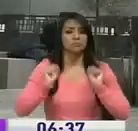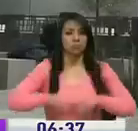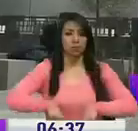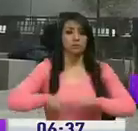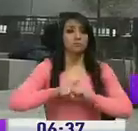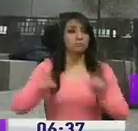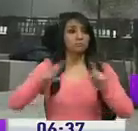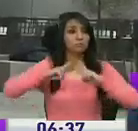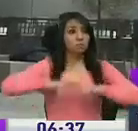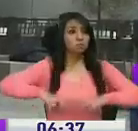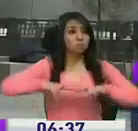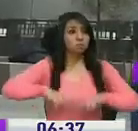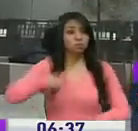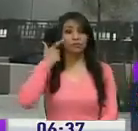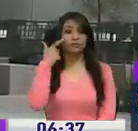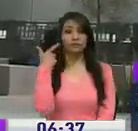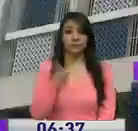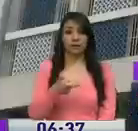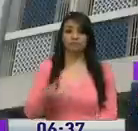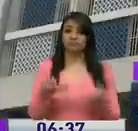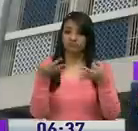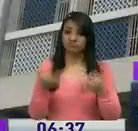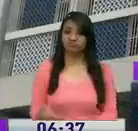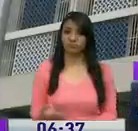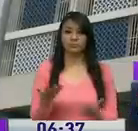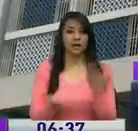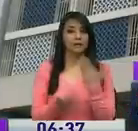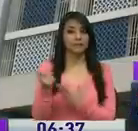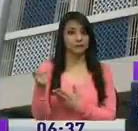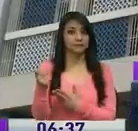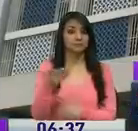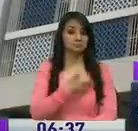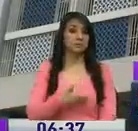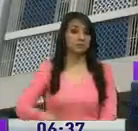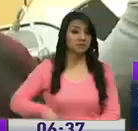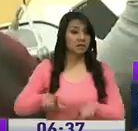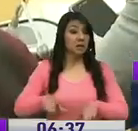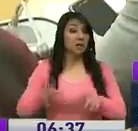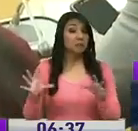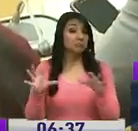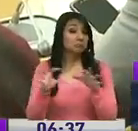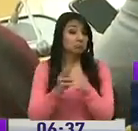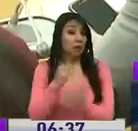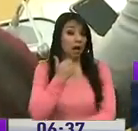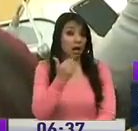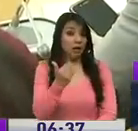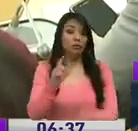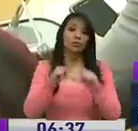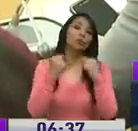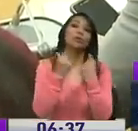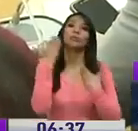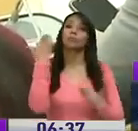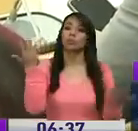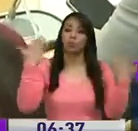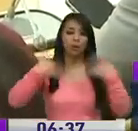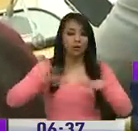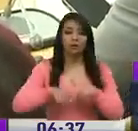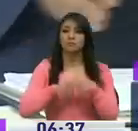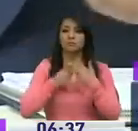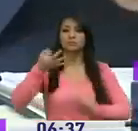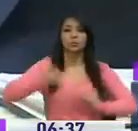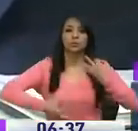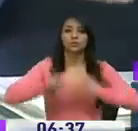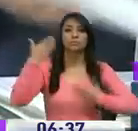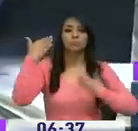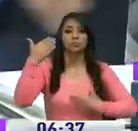investigación de la fiscalía se determina algún tipo de vinculación con el primer mandatario cualquier bancada podrá iniciar un proceso de juicio político